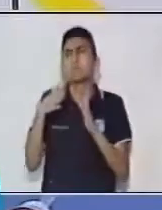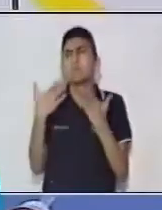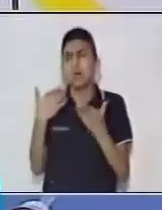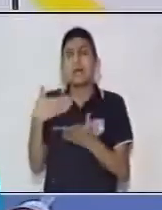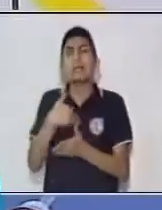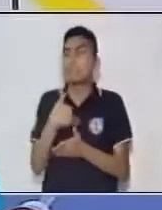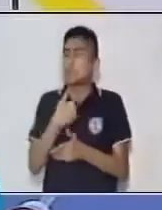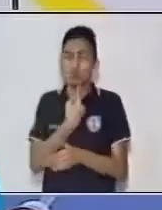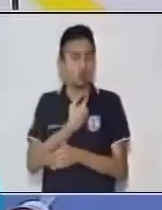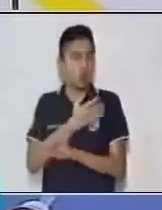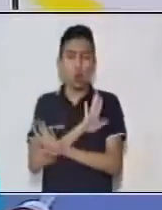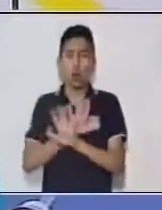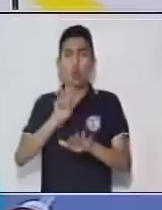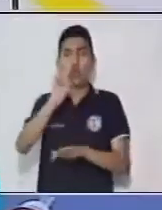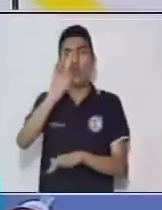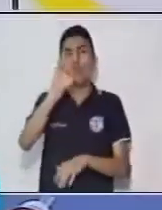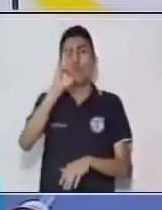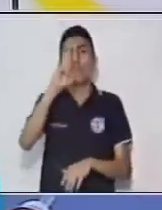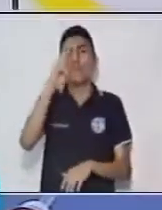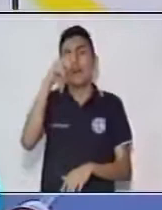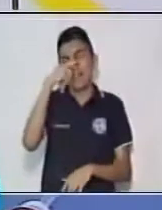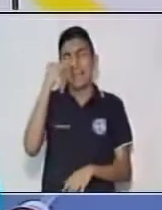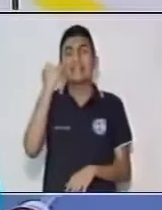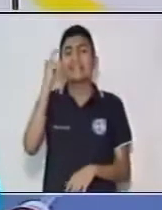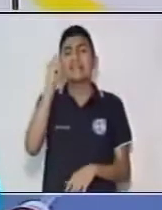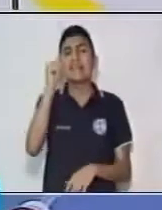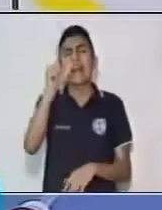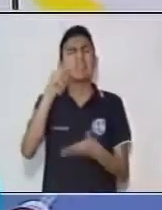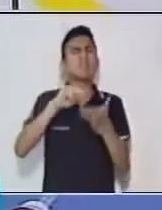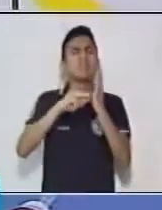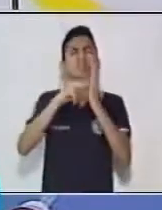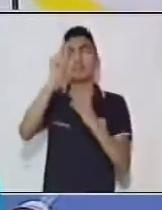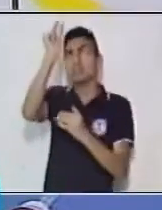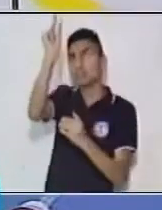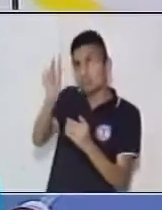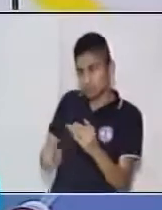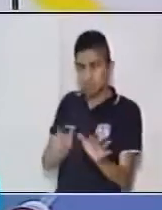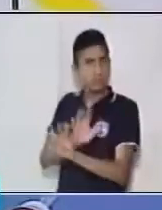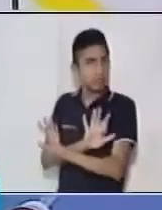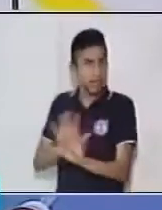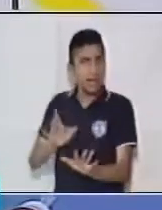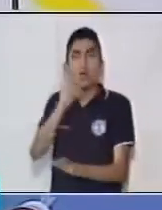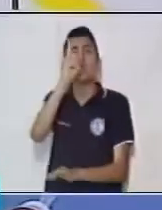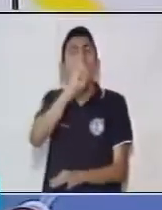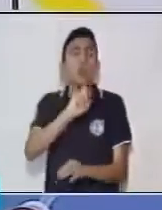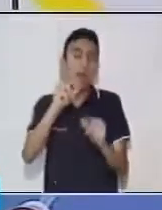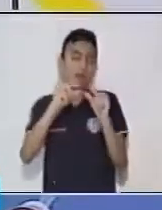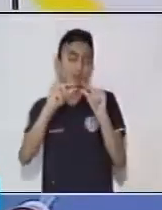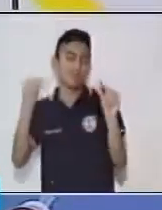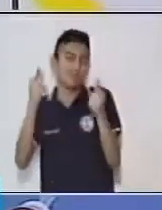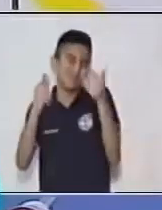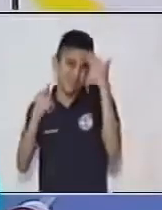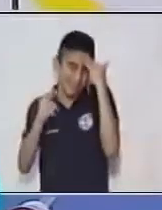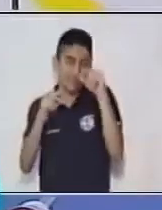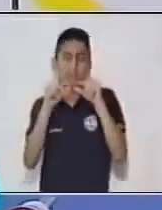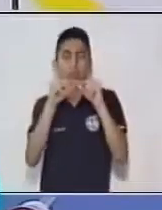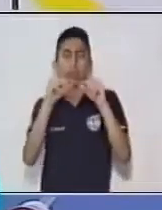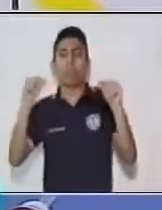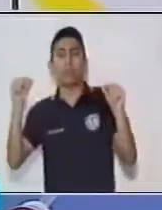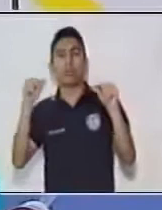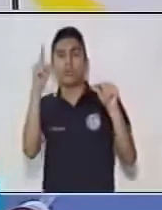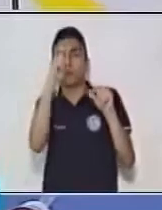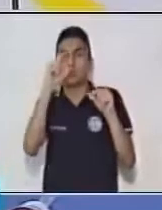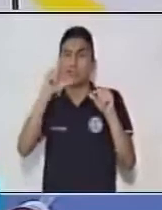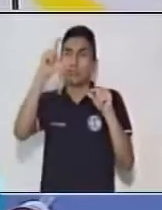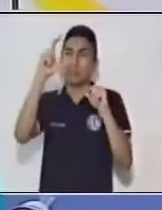vertical, porque no le vamos a poder encontrar uno horizontal, ¿verdad? Porque si lo dividimos aquí